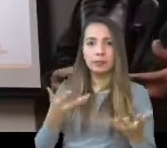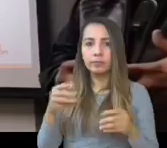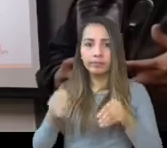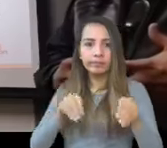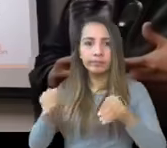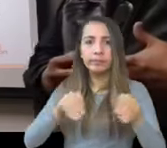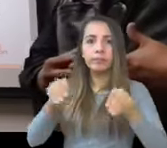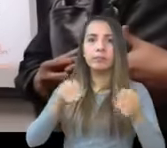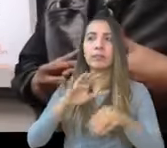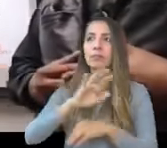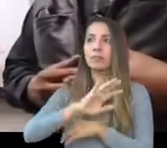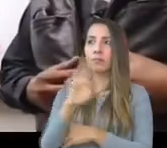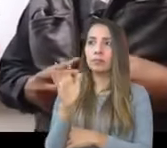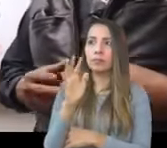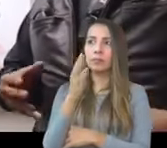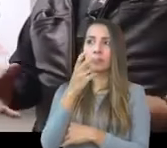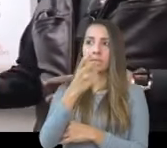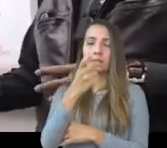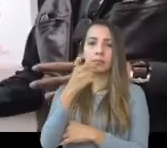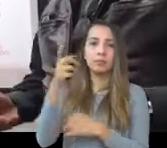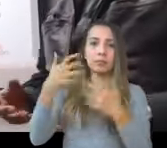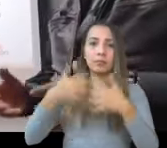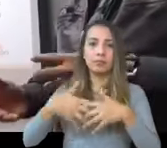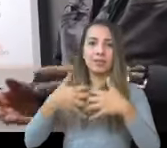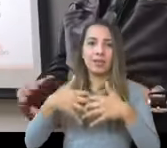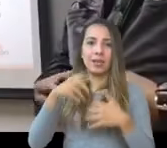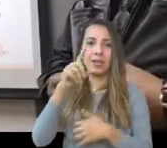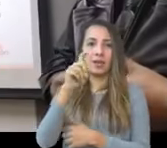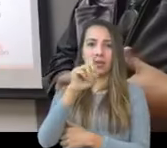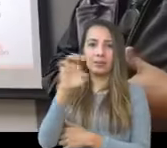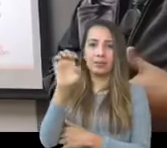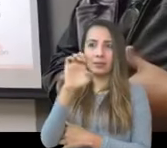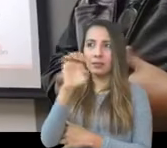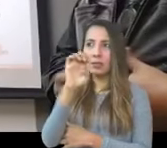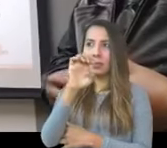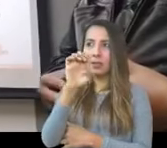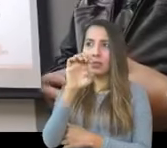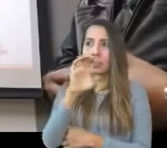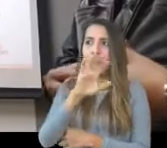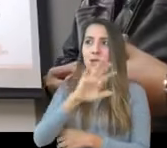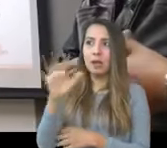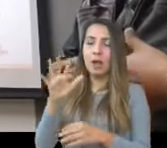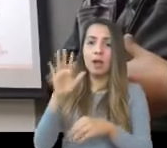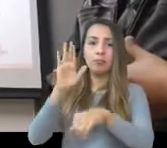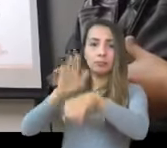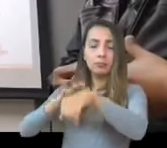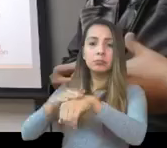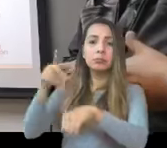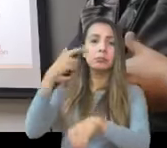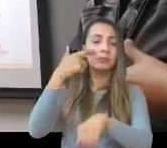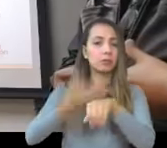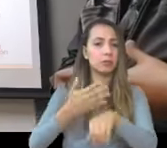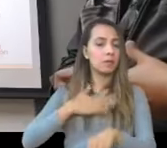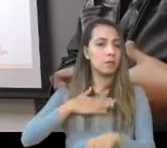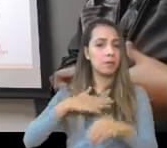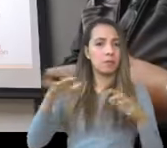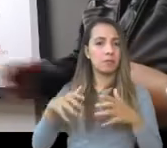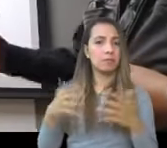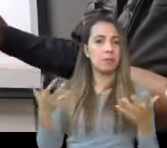momento la empresa Agua de Ensenada, una vez que revisan ahí la situación, se comprometen a restablecer y a